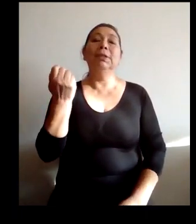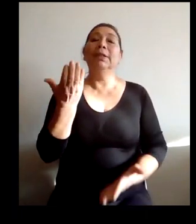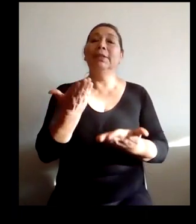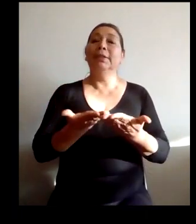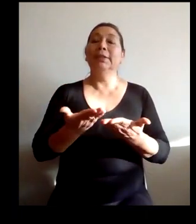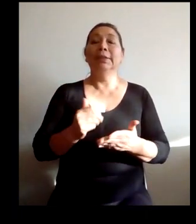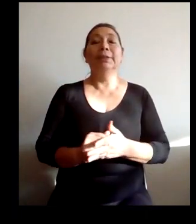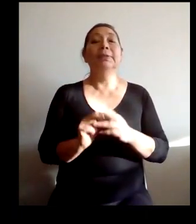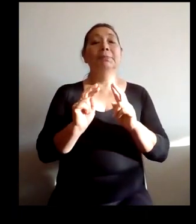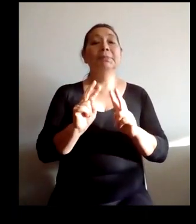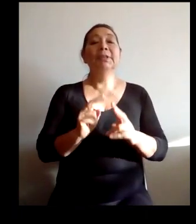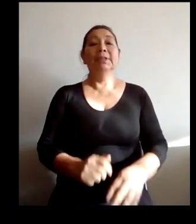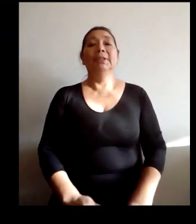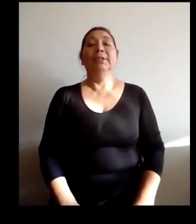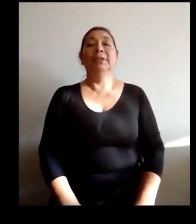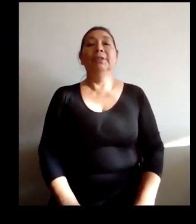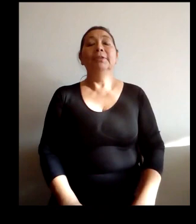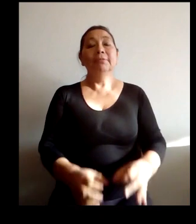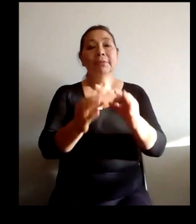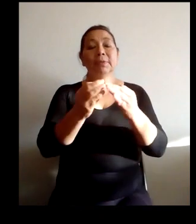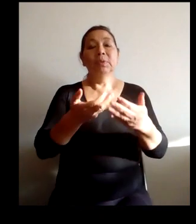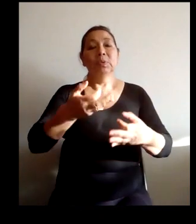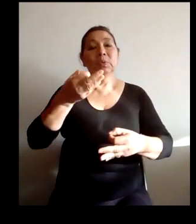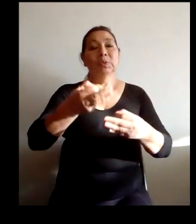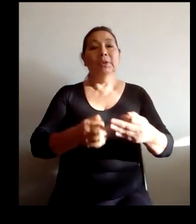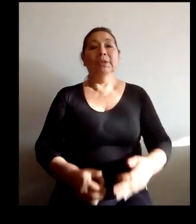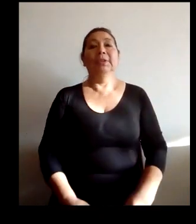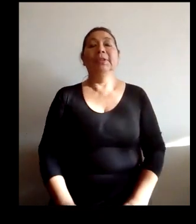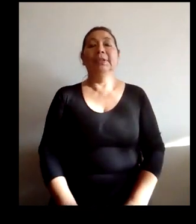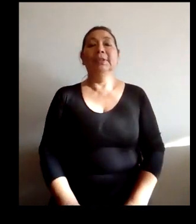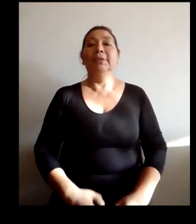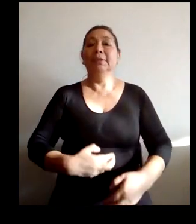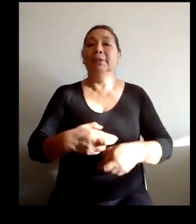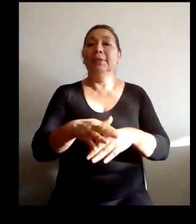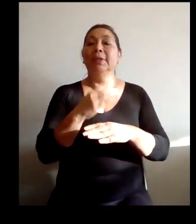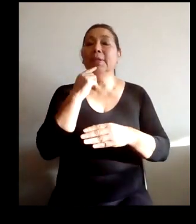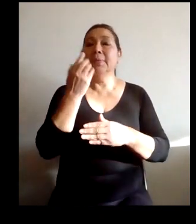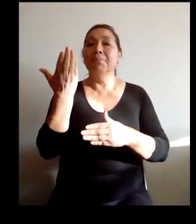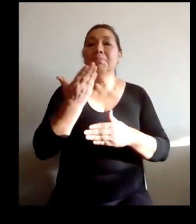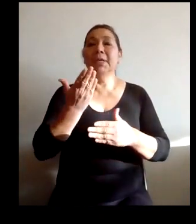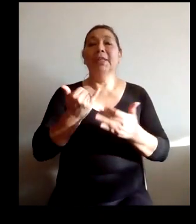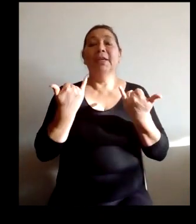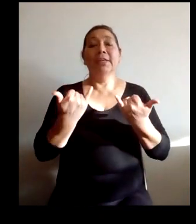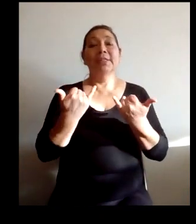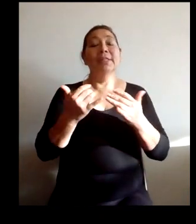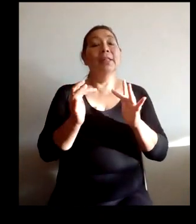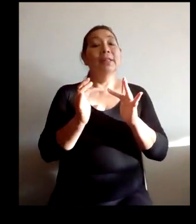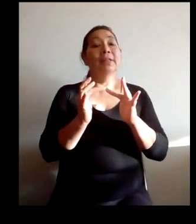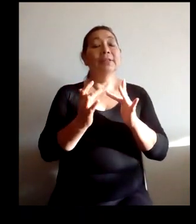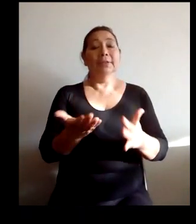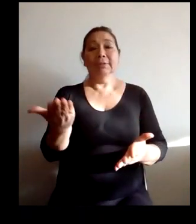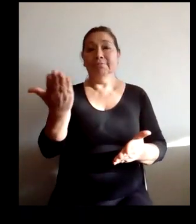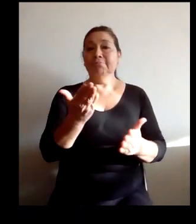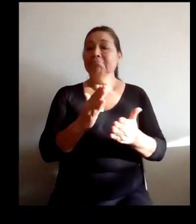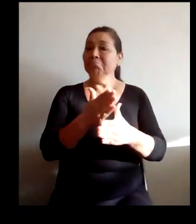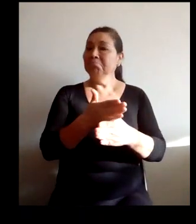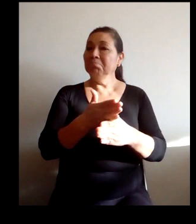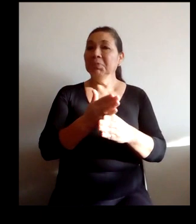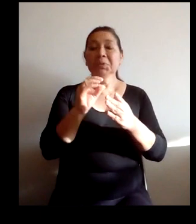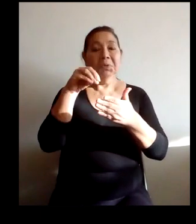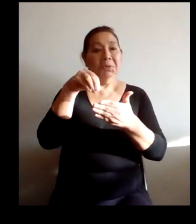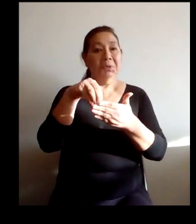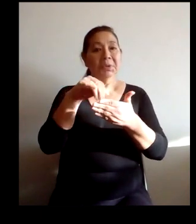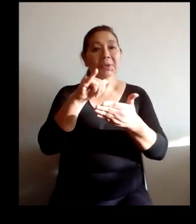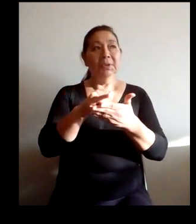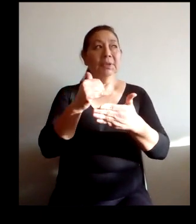profesional, siendo que la sentencia de vista resolvió confirmar la sentencia de primer instante que declaró improcedente la demanda. En ese sentido, señor magistrado, nuestra